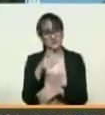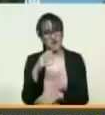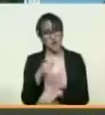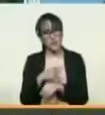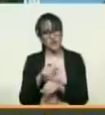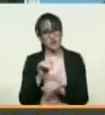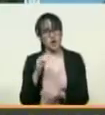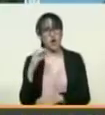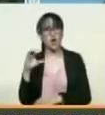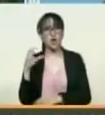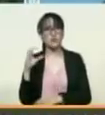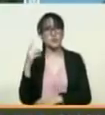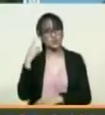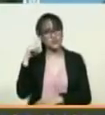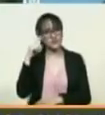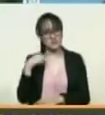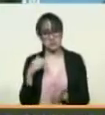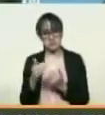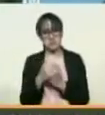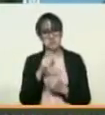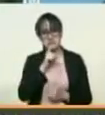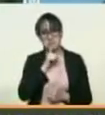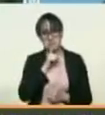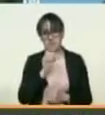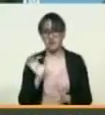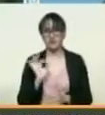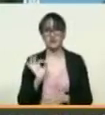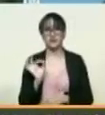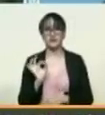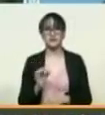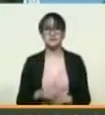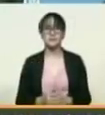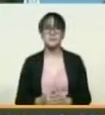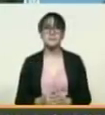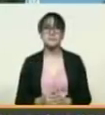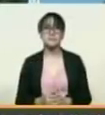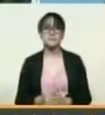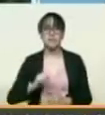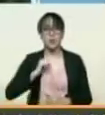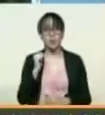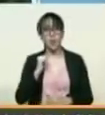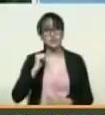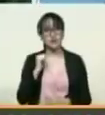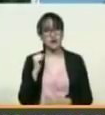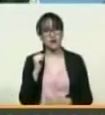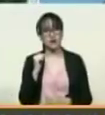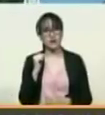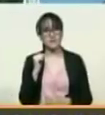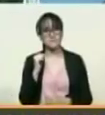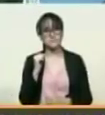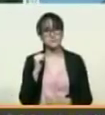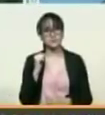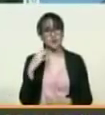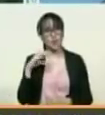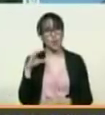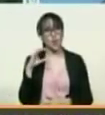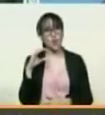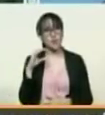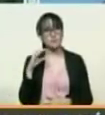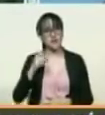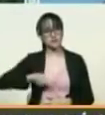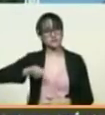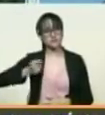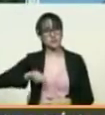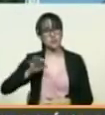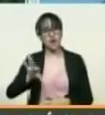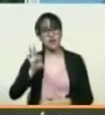nosotros no escondemos. En Bogotá, sesionando, pues un supuesto tribunal